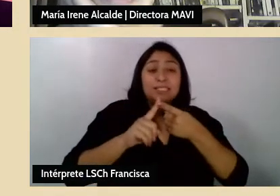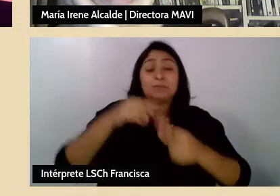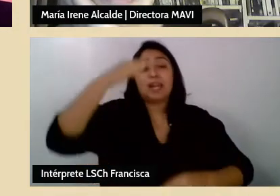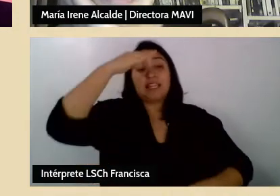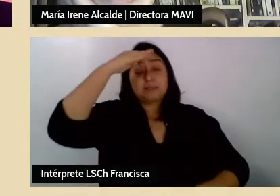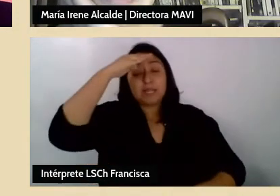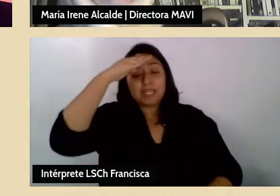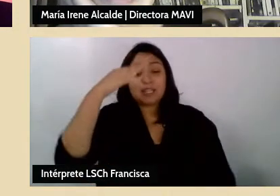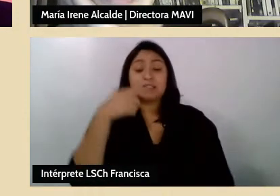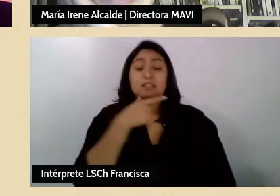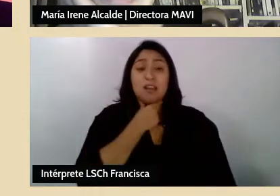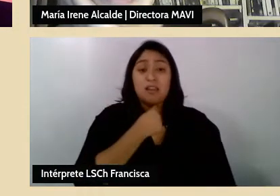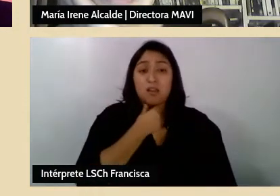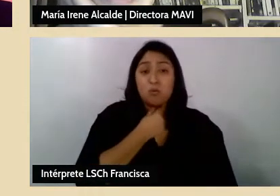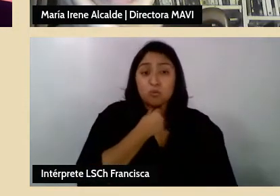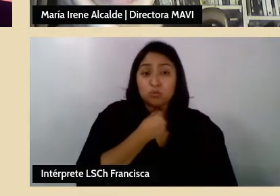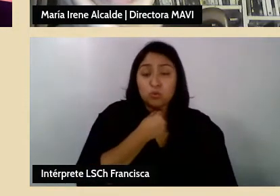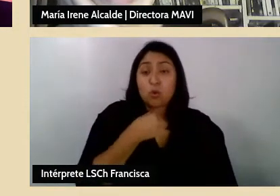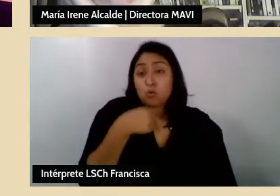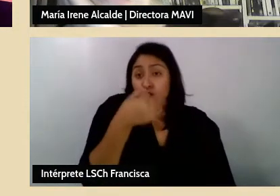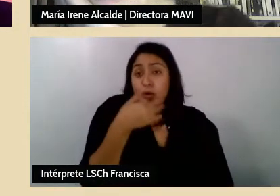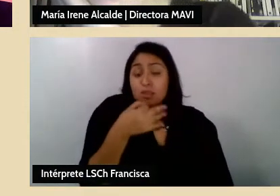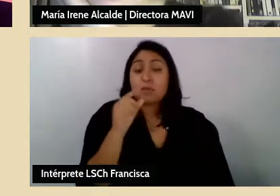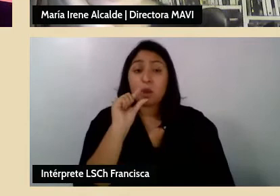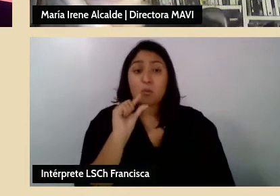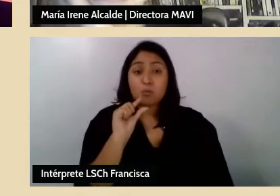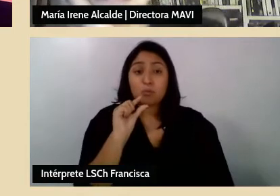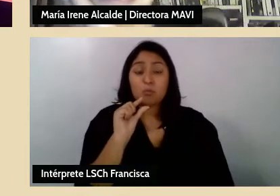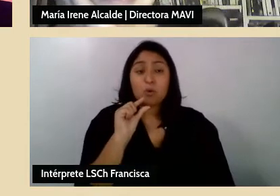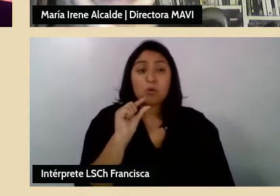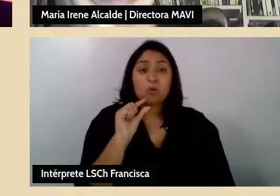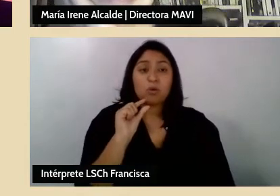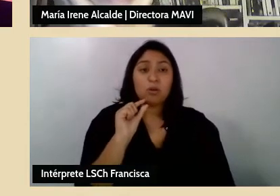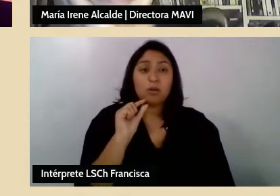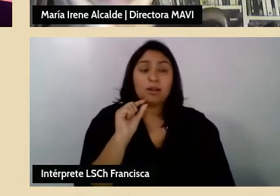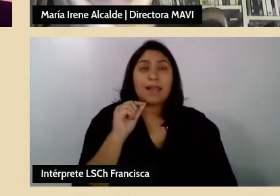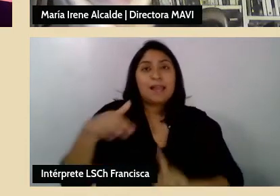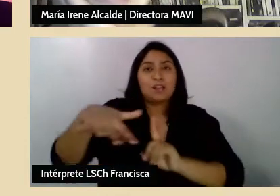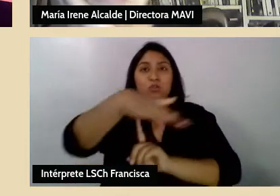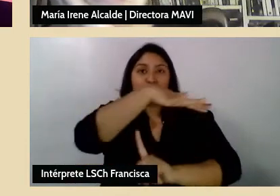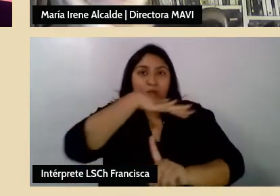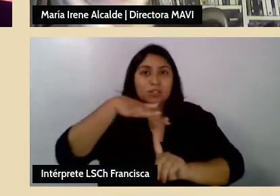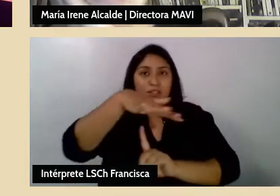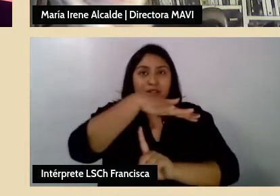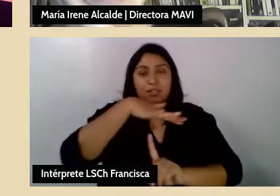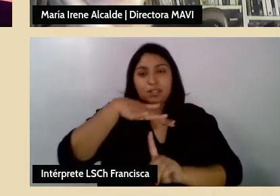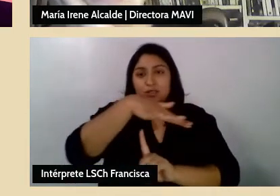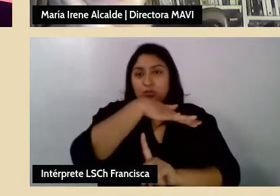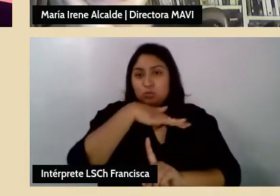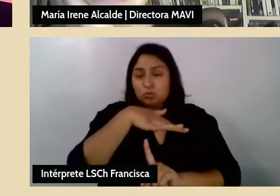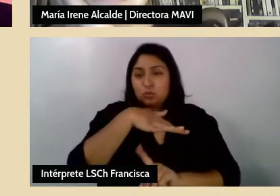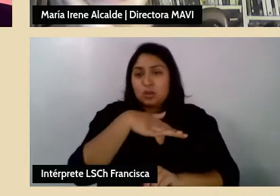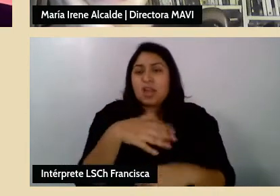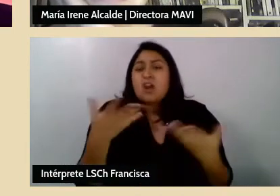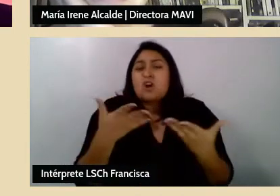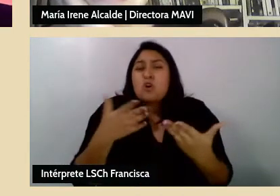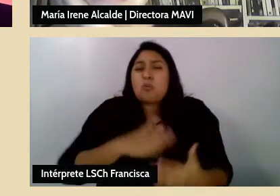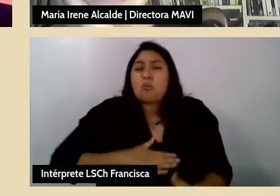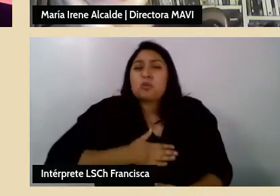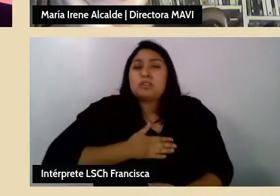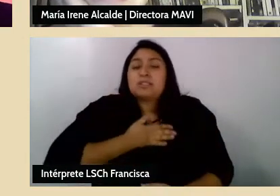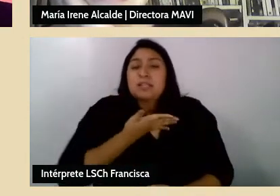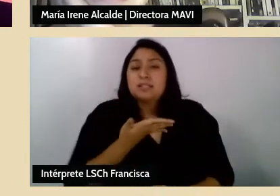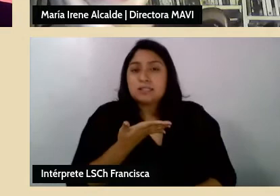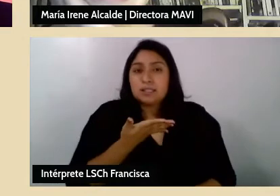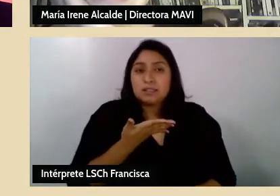gustó? Cuéntenme un poco más de ese contexto y sobre todo, ¿cómo se han sentido ahora también en